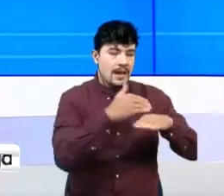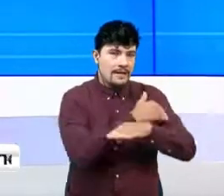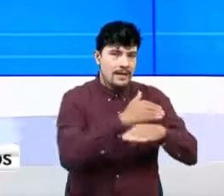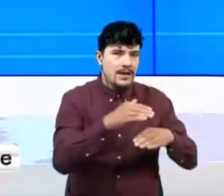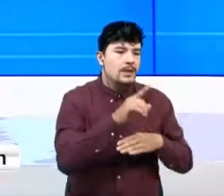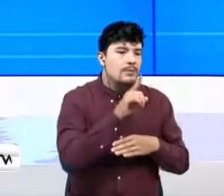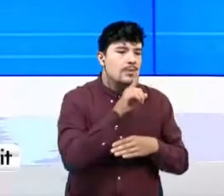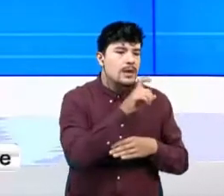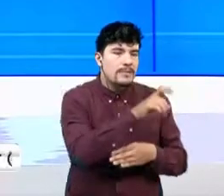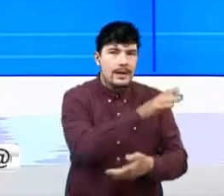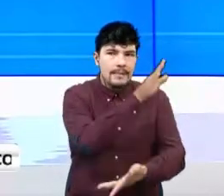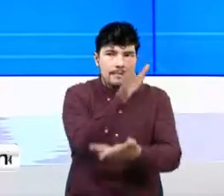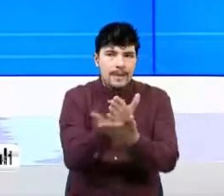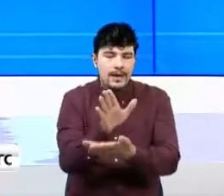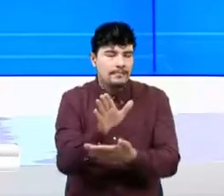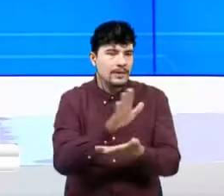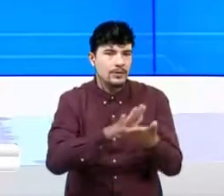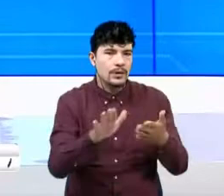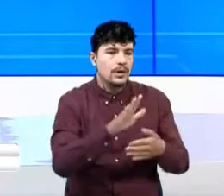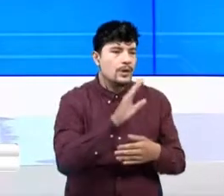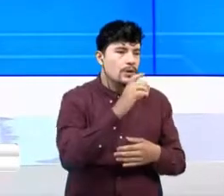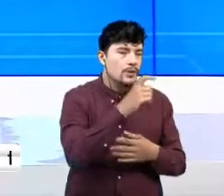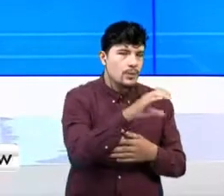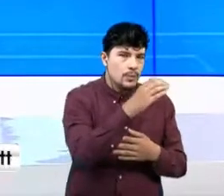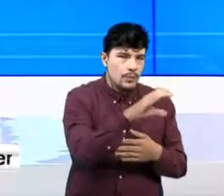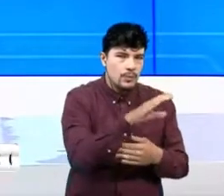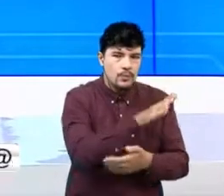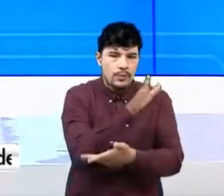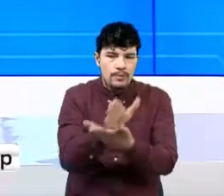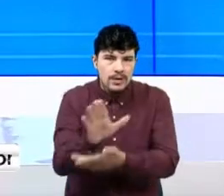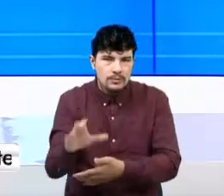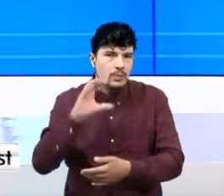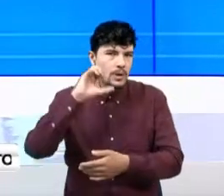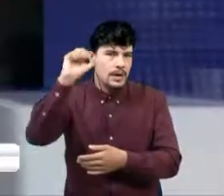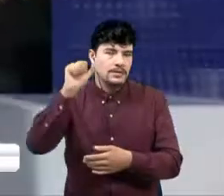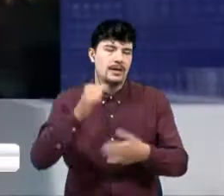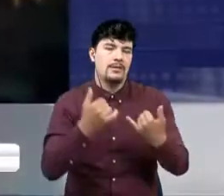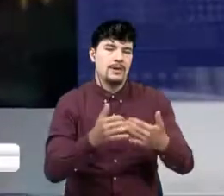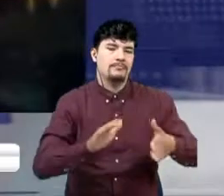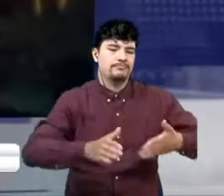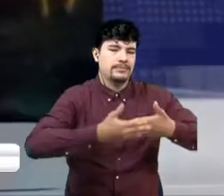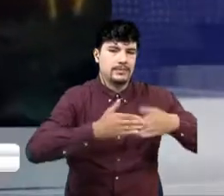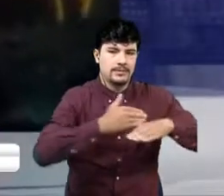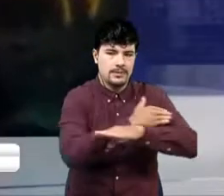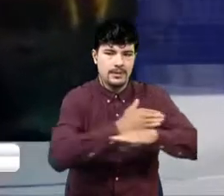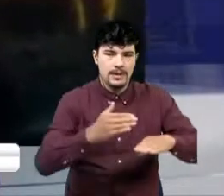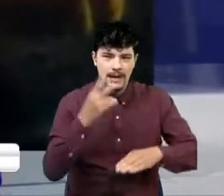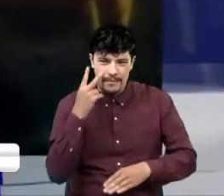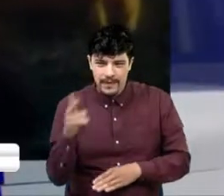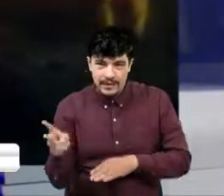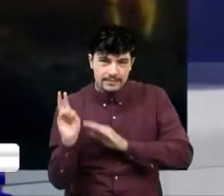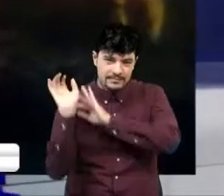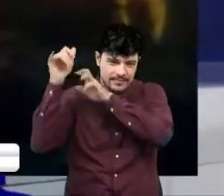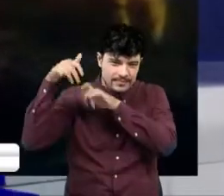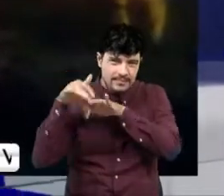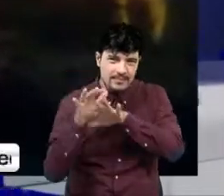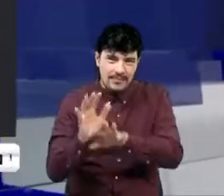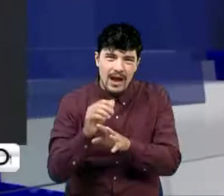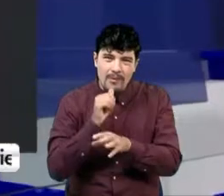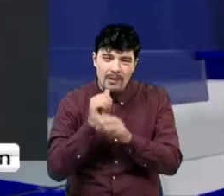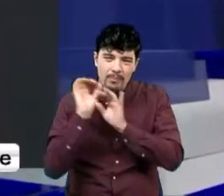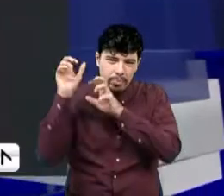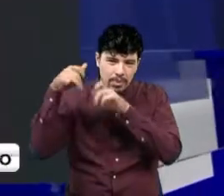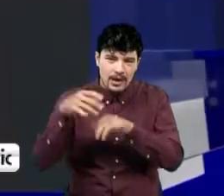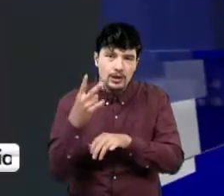en las últimas horas un derrumbe que mantiene a un carril el paso vehicular. Ese es el momento en que un deslizamiento de lodo dejó